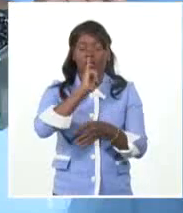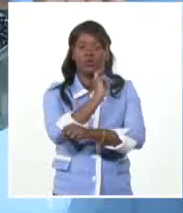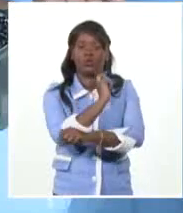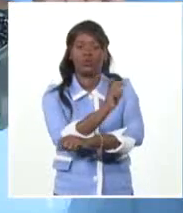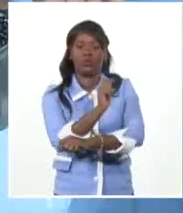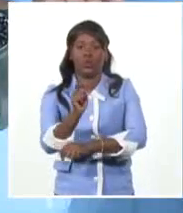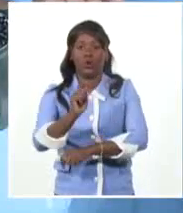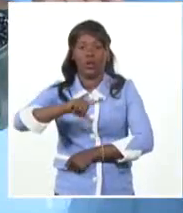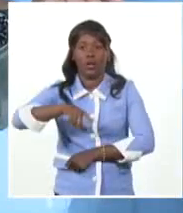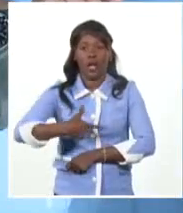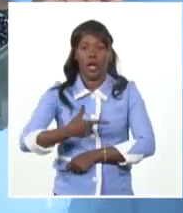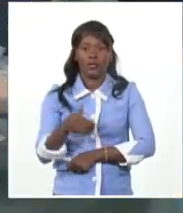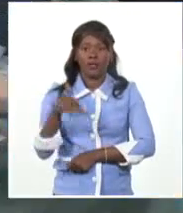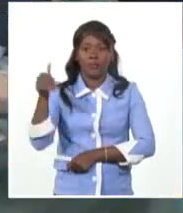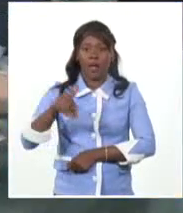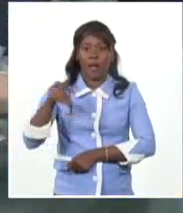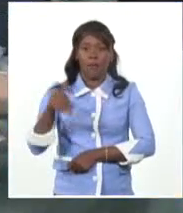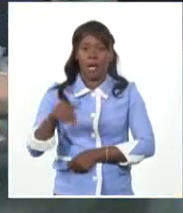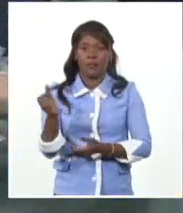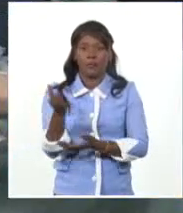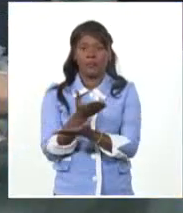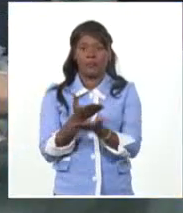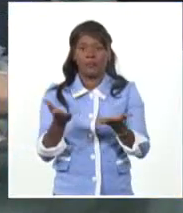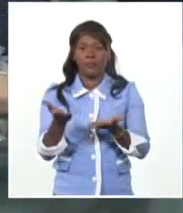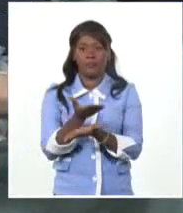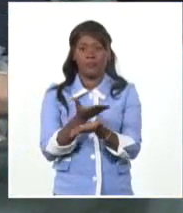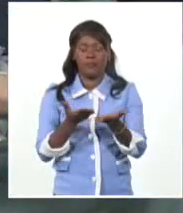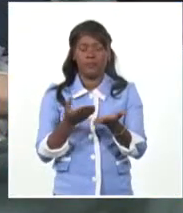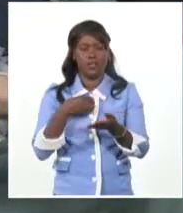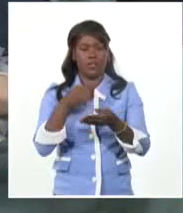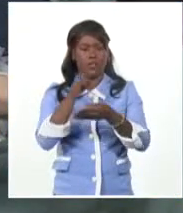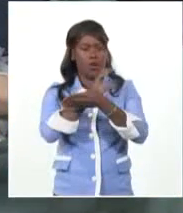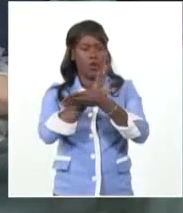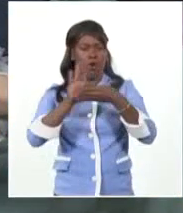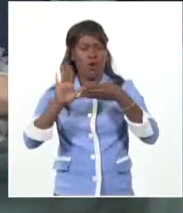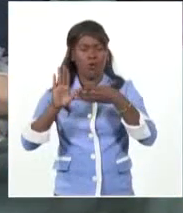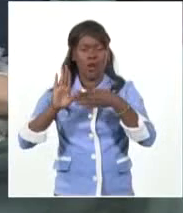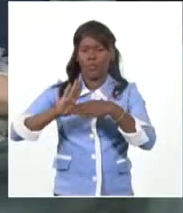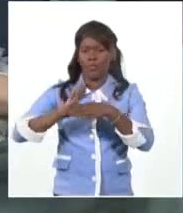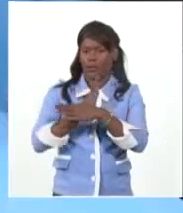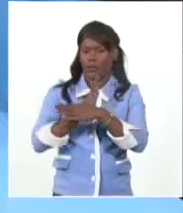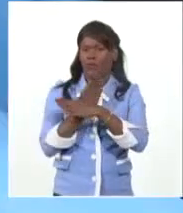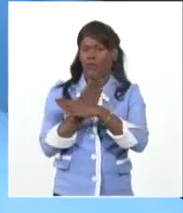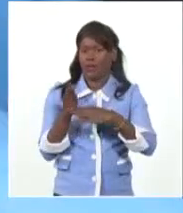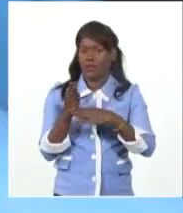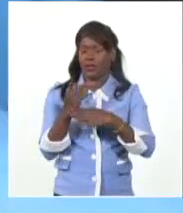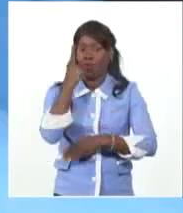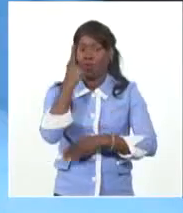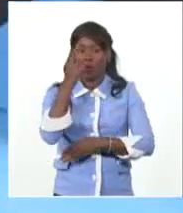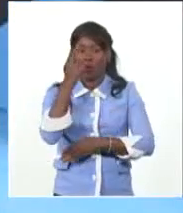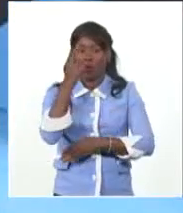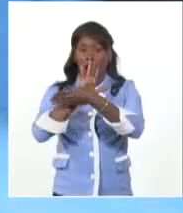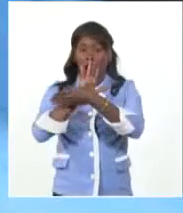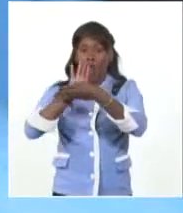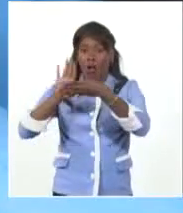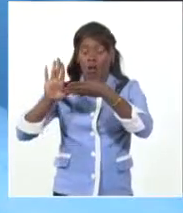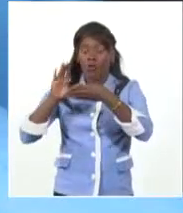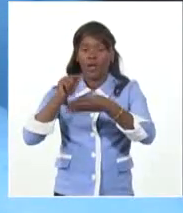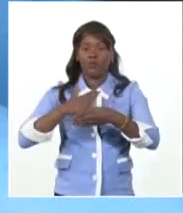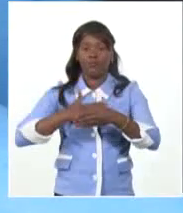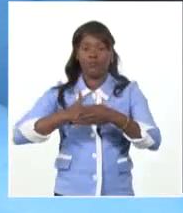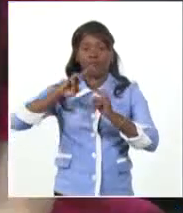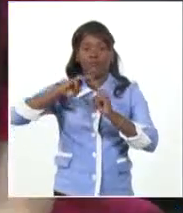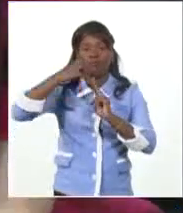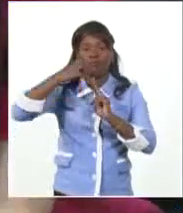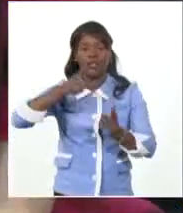profesionales en su repertorio destaca la obra almacén de cuentos famosos catalogada como una de las más representativas del teatro infantil en